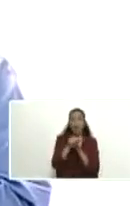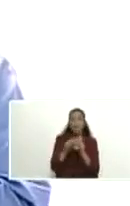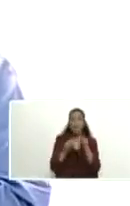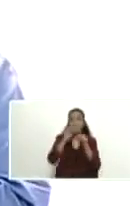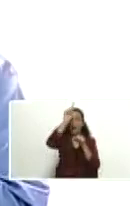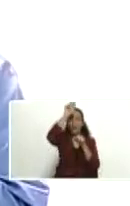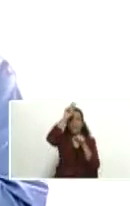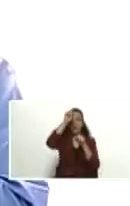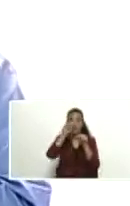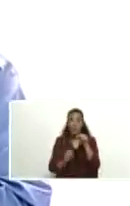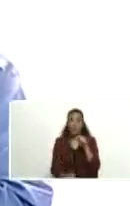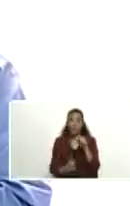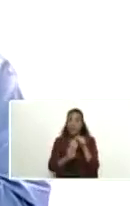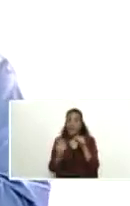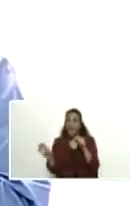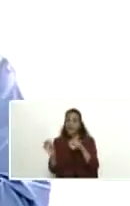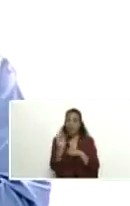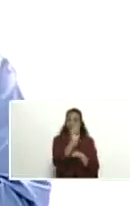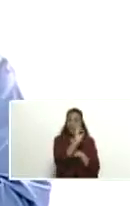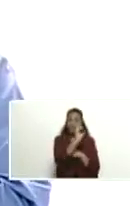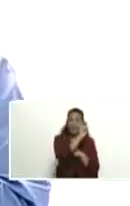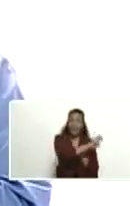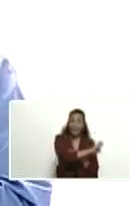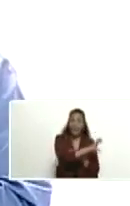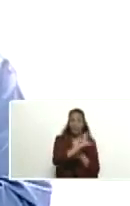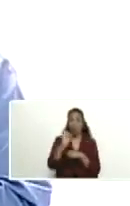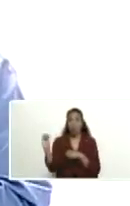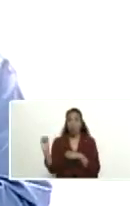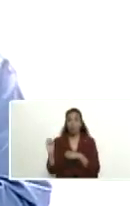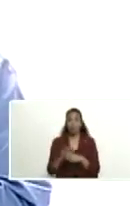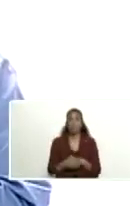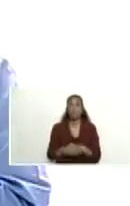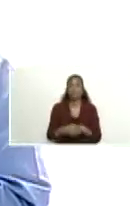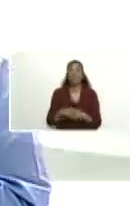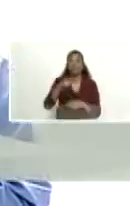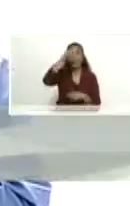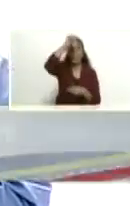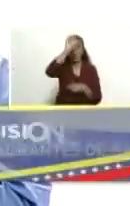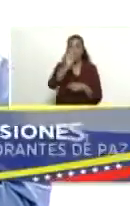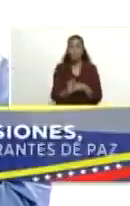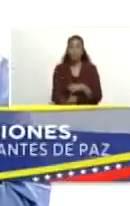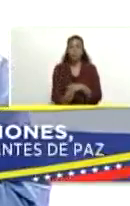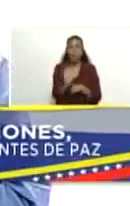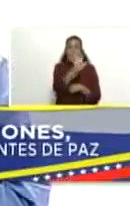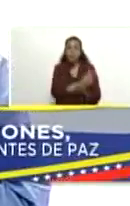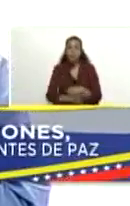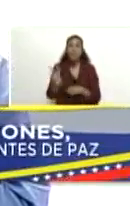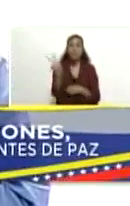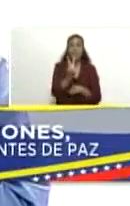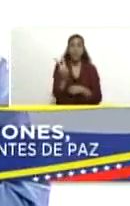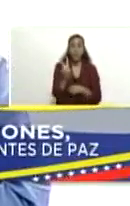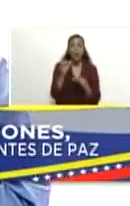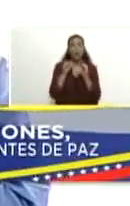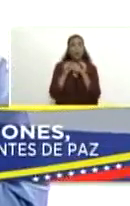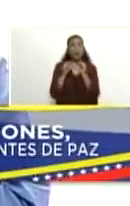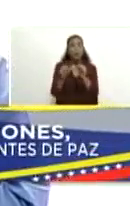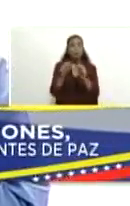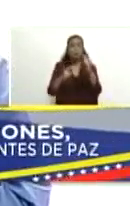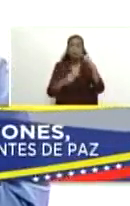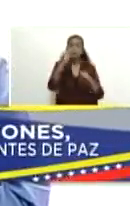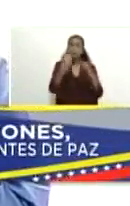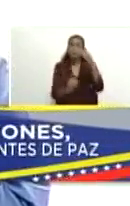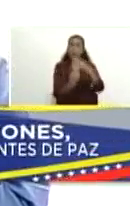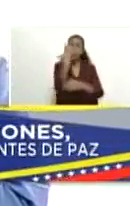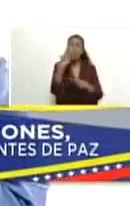a sur, de este a oeste, unidos así, unidos. Debemos construir la